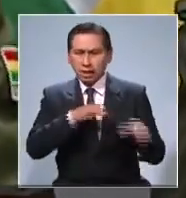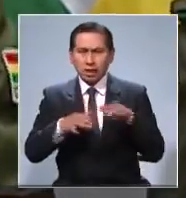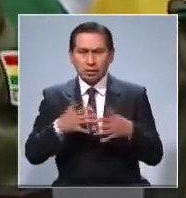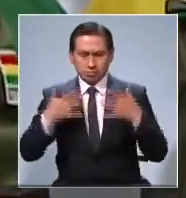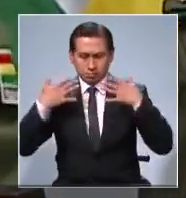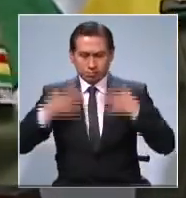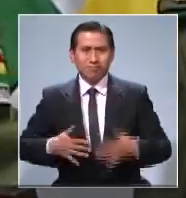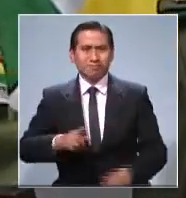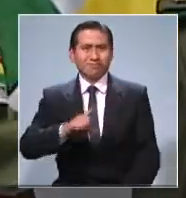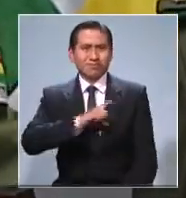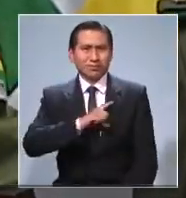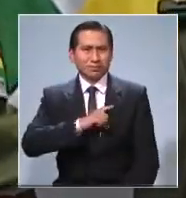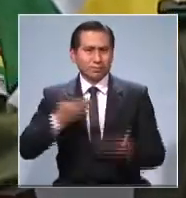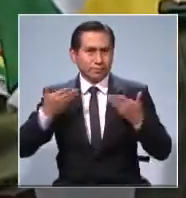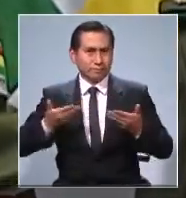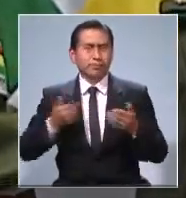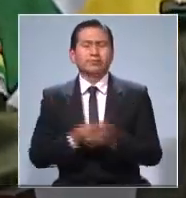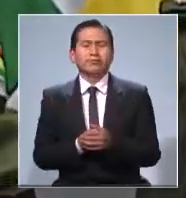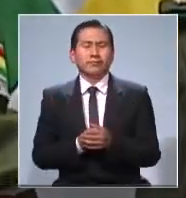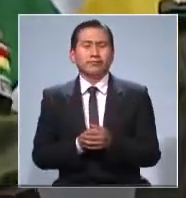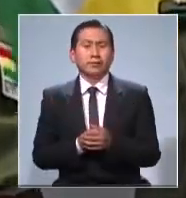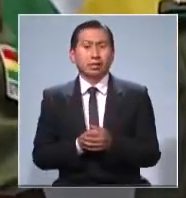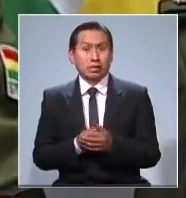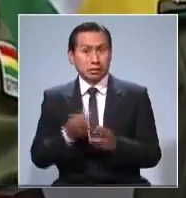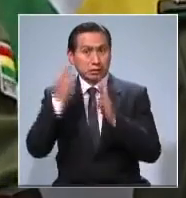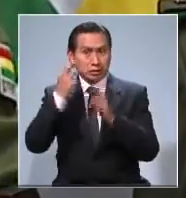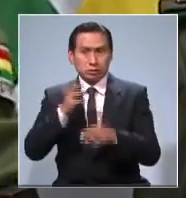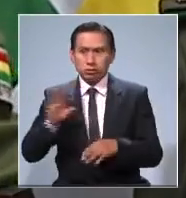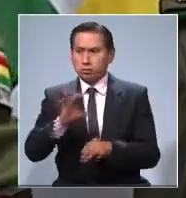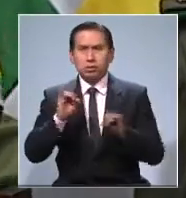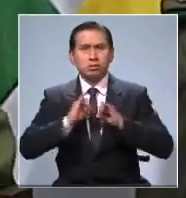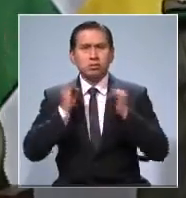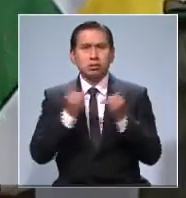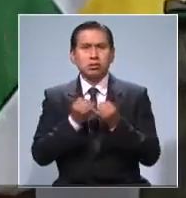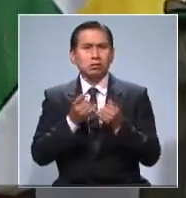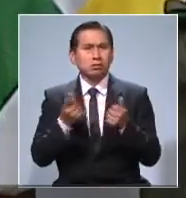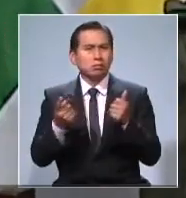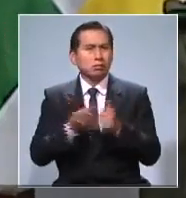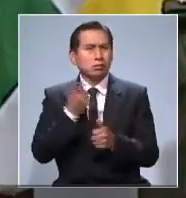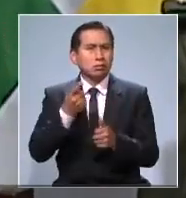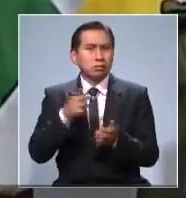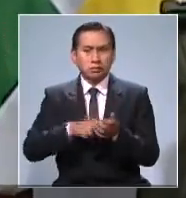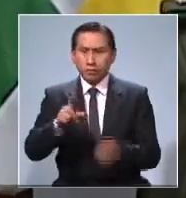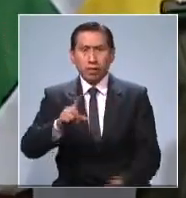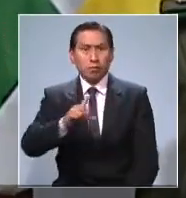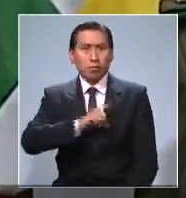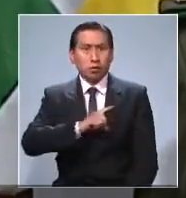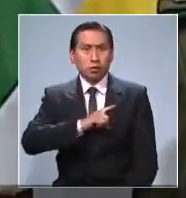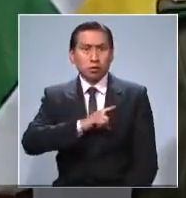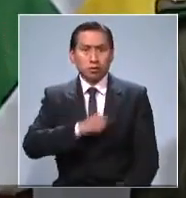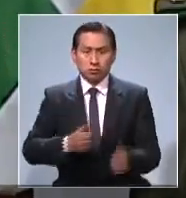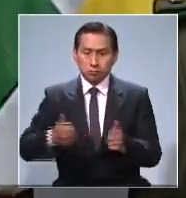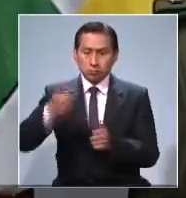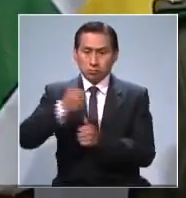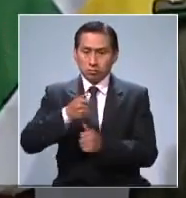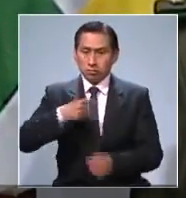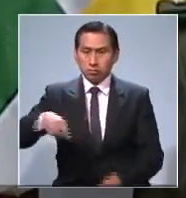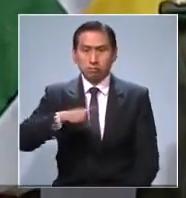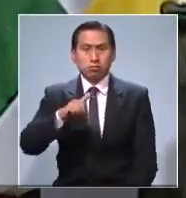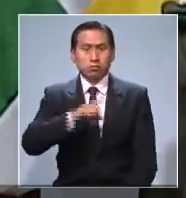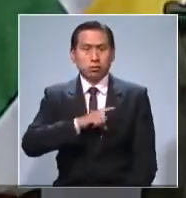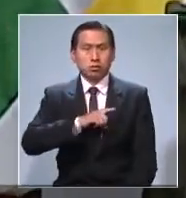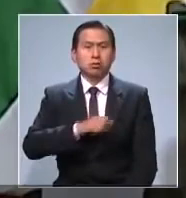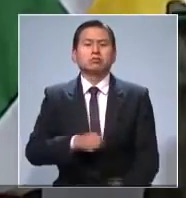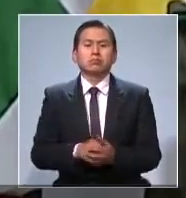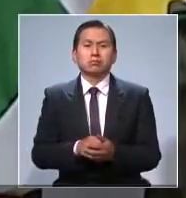uniforme. Y se respeta la institucionalidad primero porque es un policía el que va a comandar la policía y